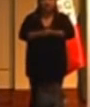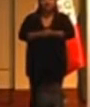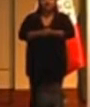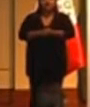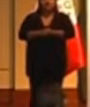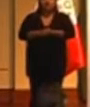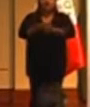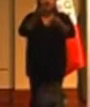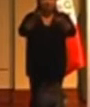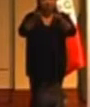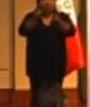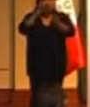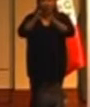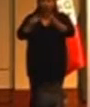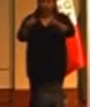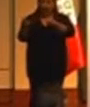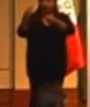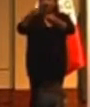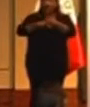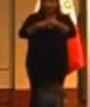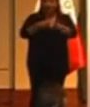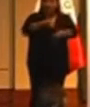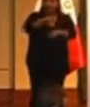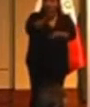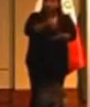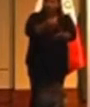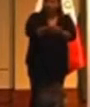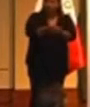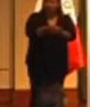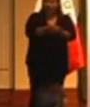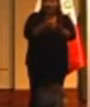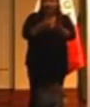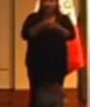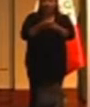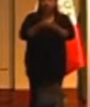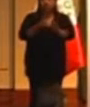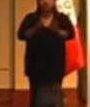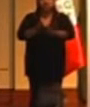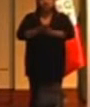estar afiliado a ser BPM. Pero se pueden